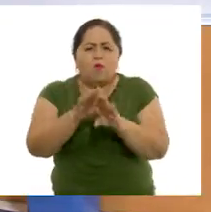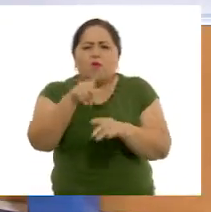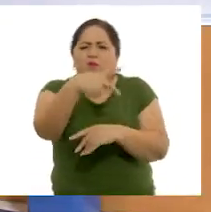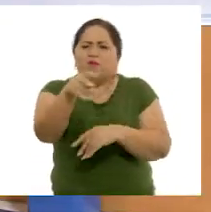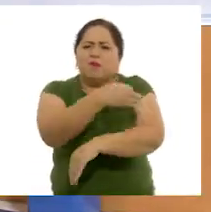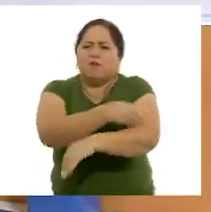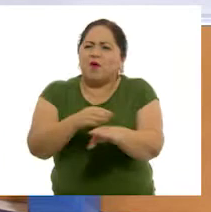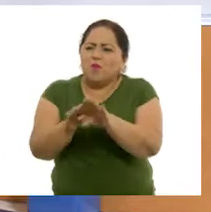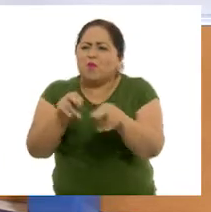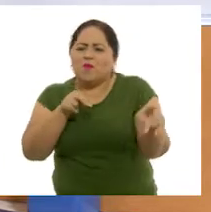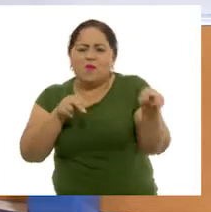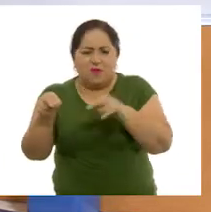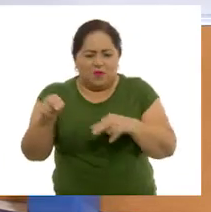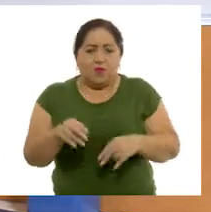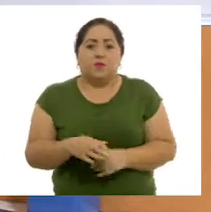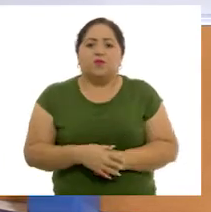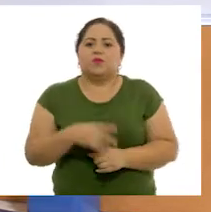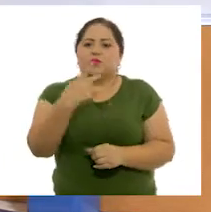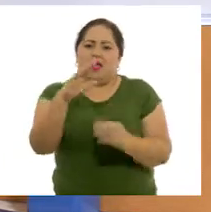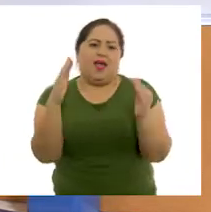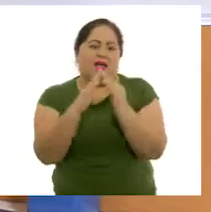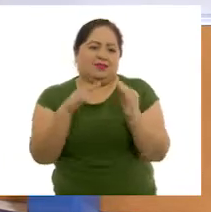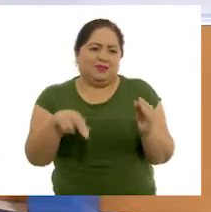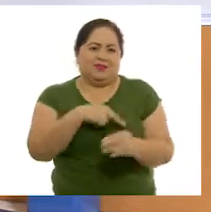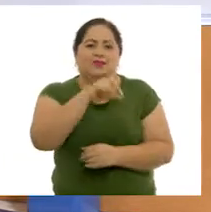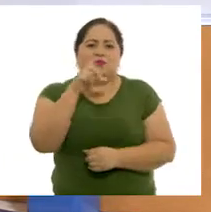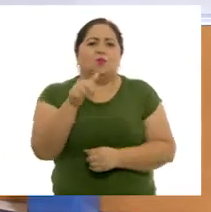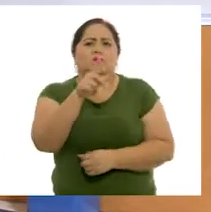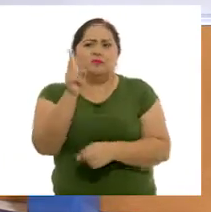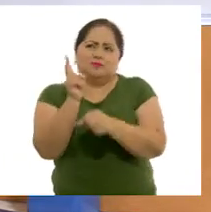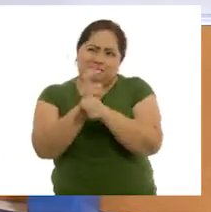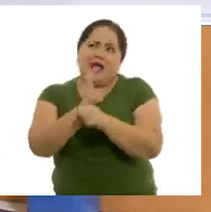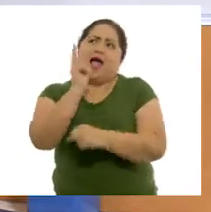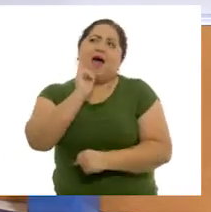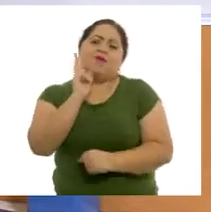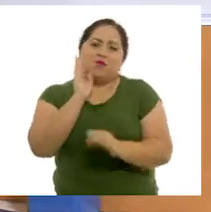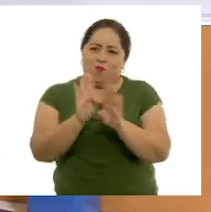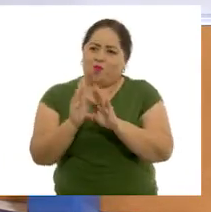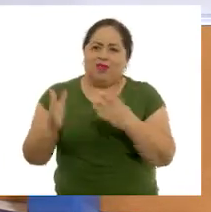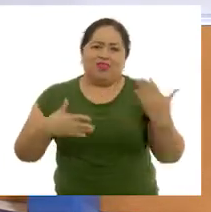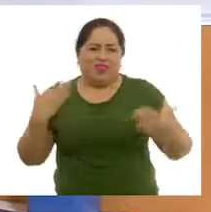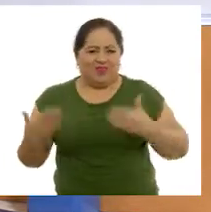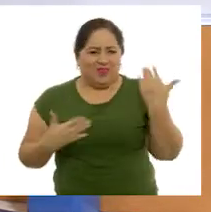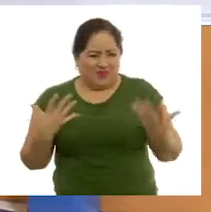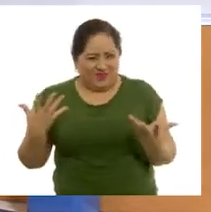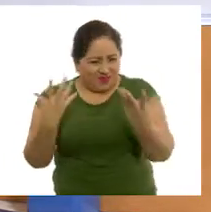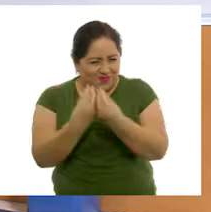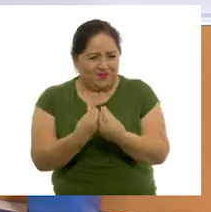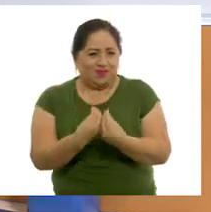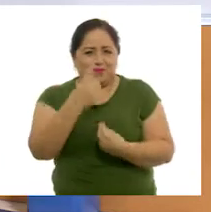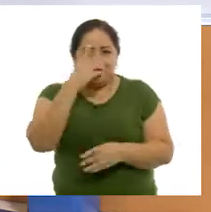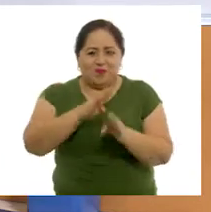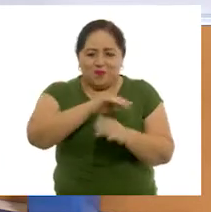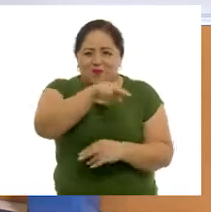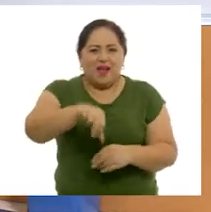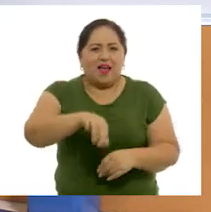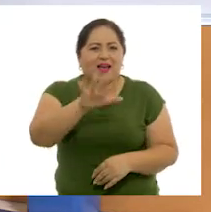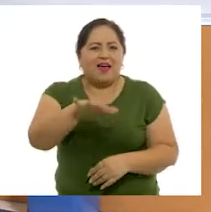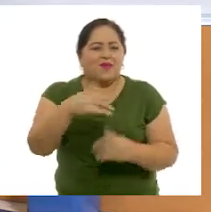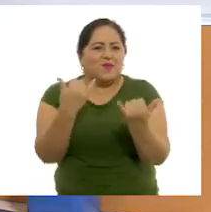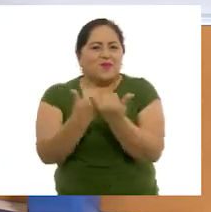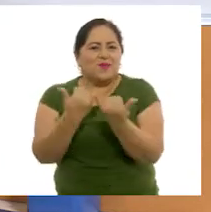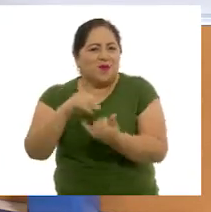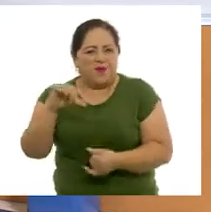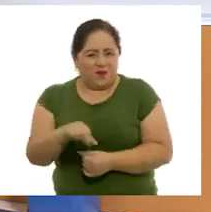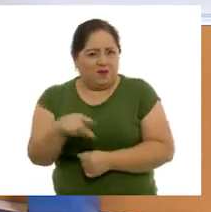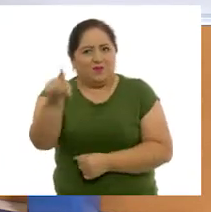las personas de tu familia por toda la casa y luego los invites en familia a divertirse juntos y crear una secuencia como la que nosotros hicimos